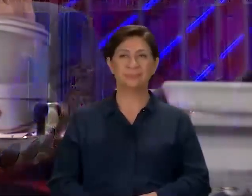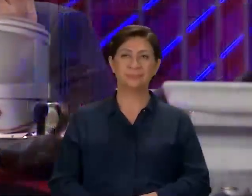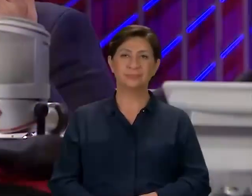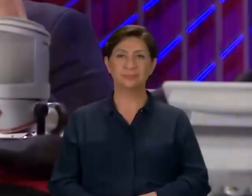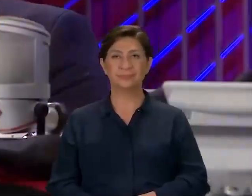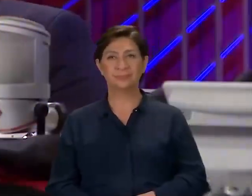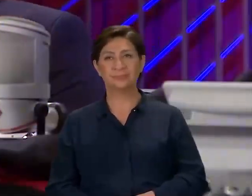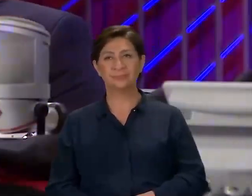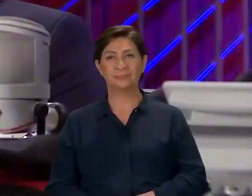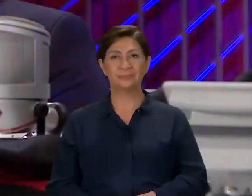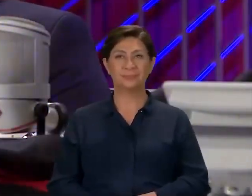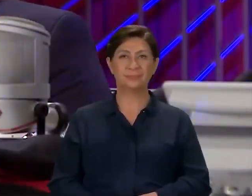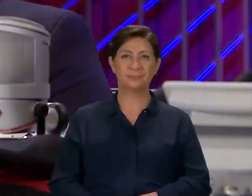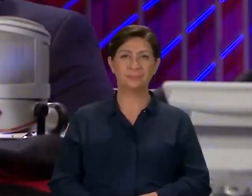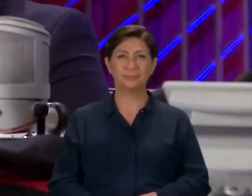Luna,